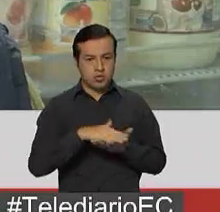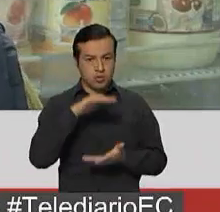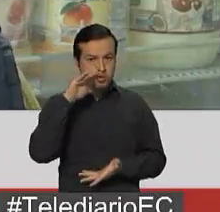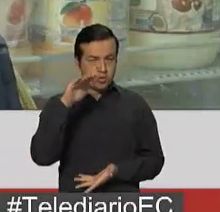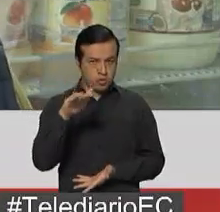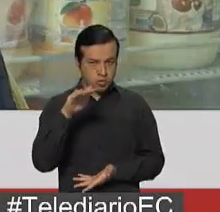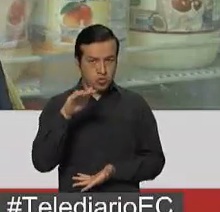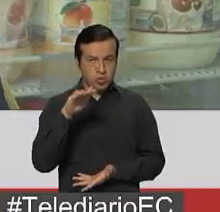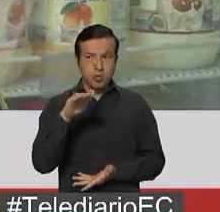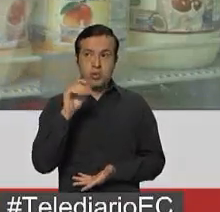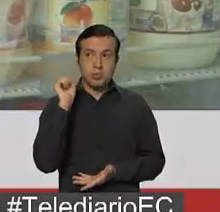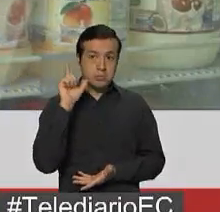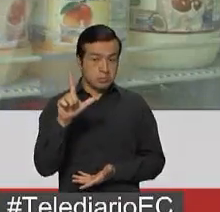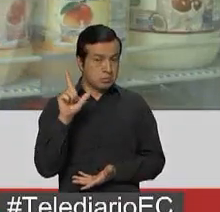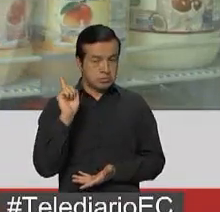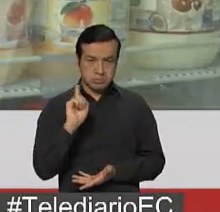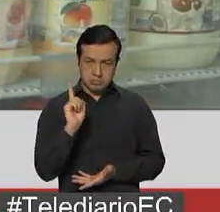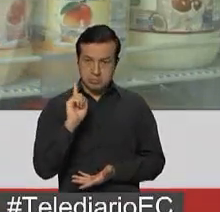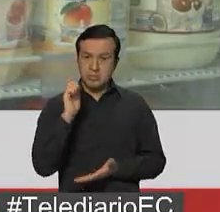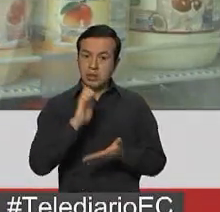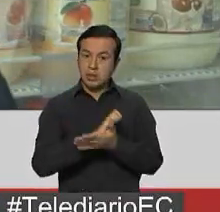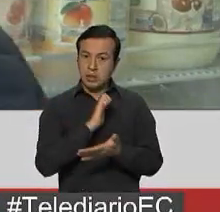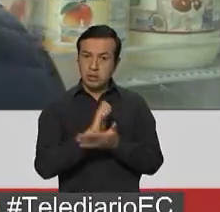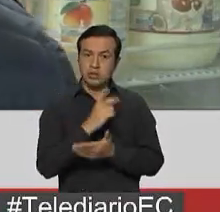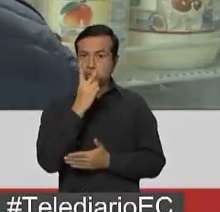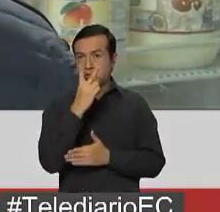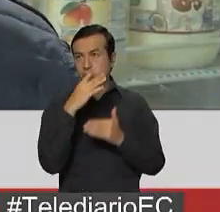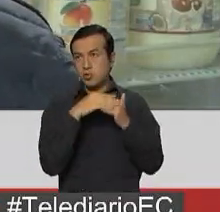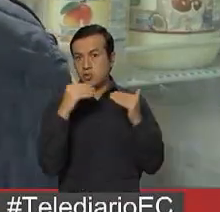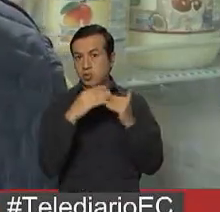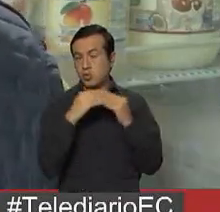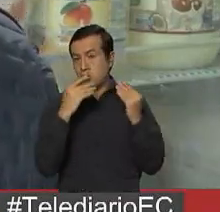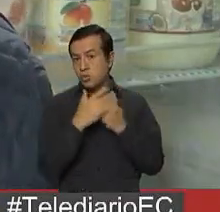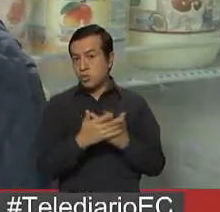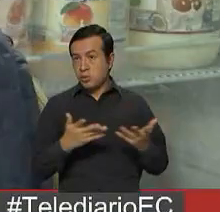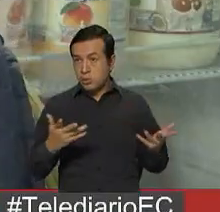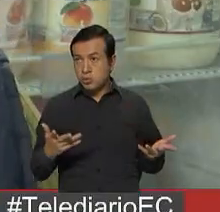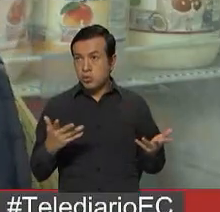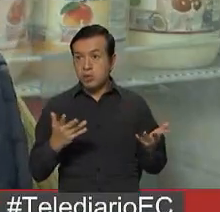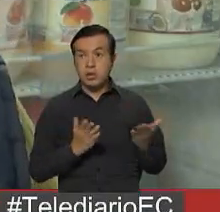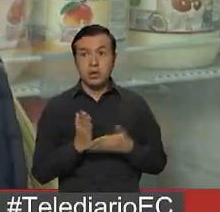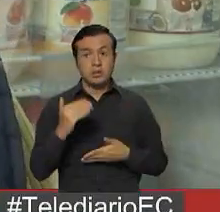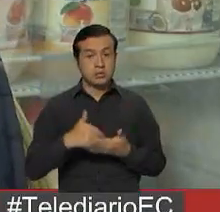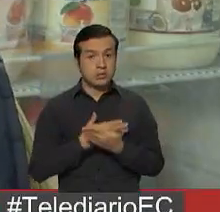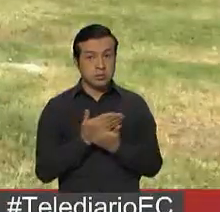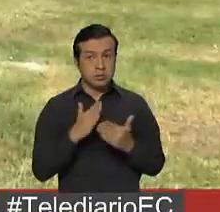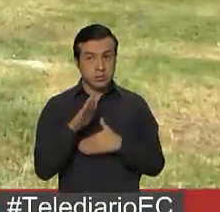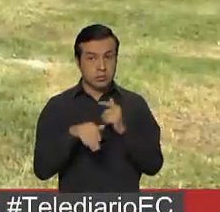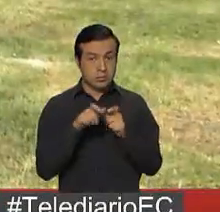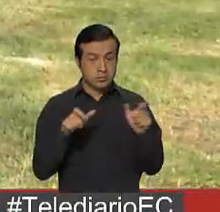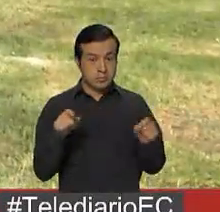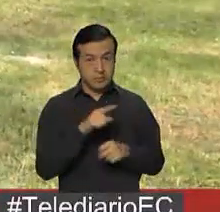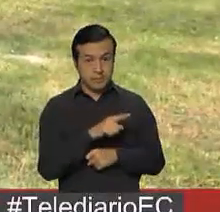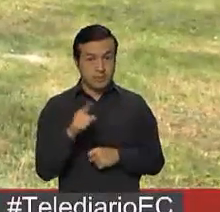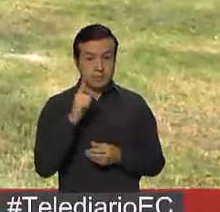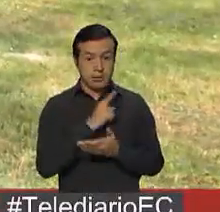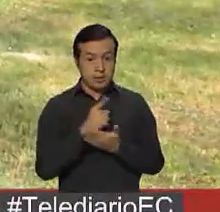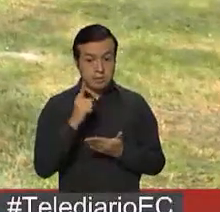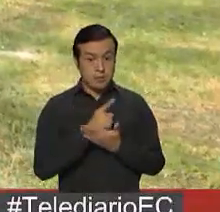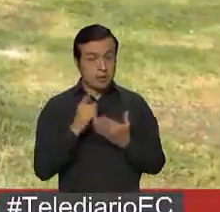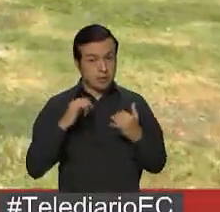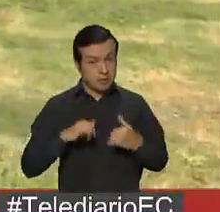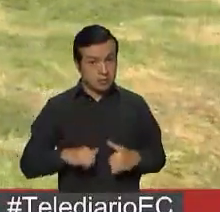no he subido mucho el queso estoy dando a los dólares es accesible para el pueblo cada semana se